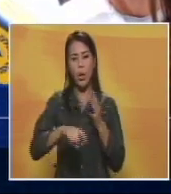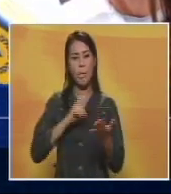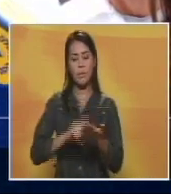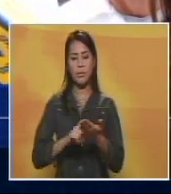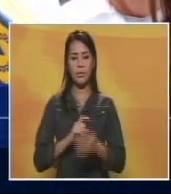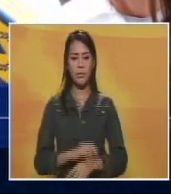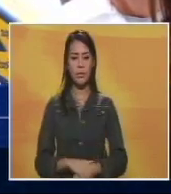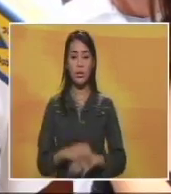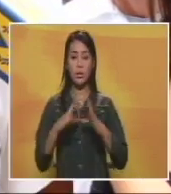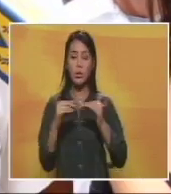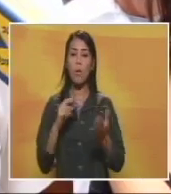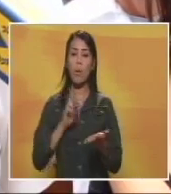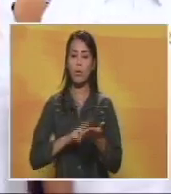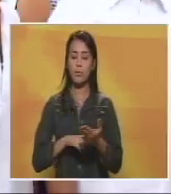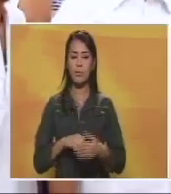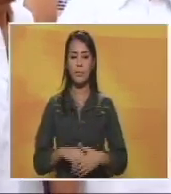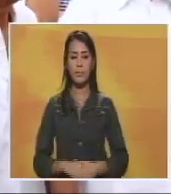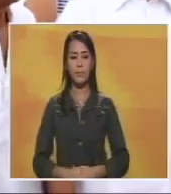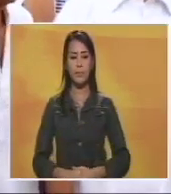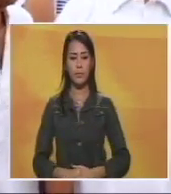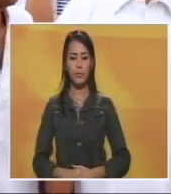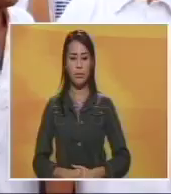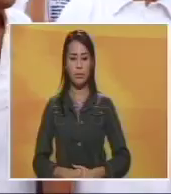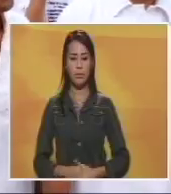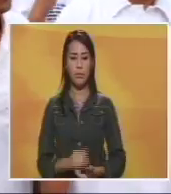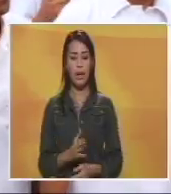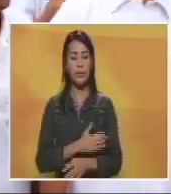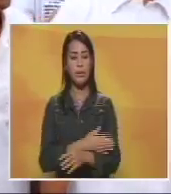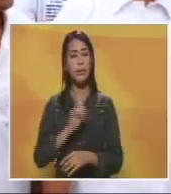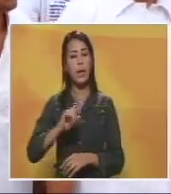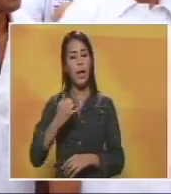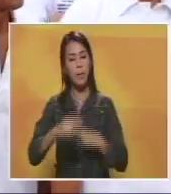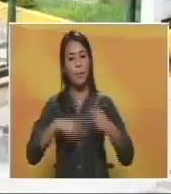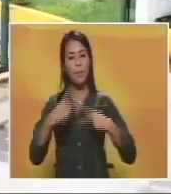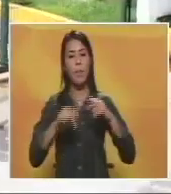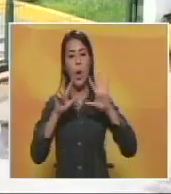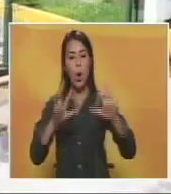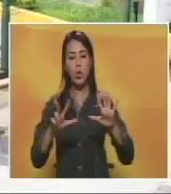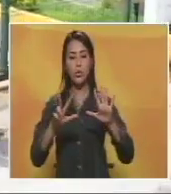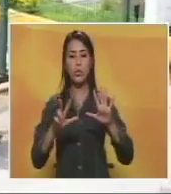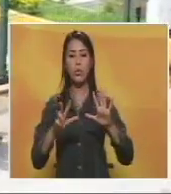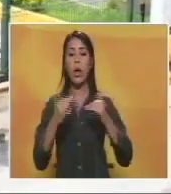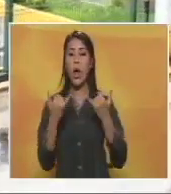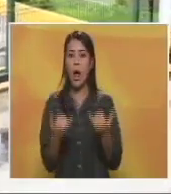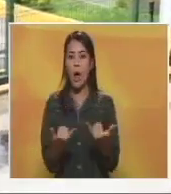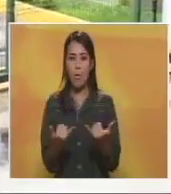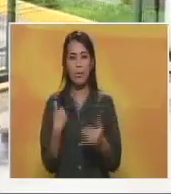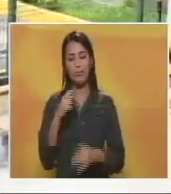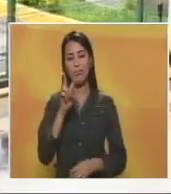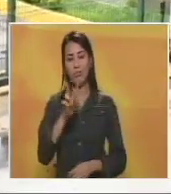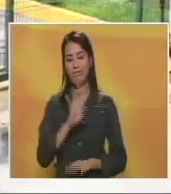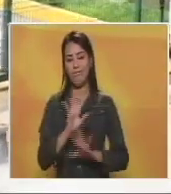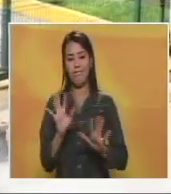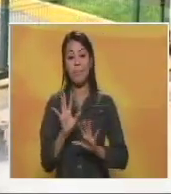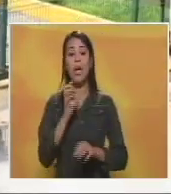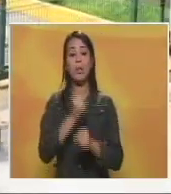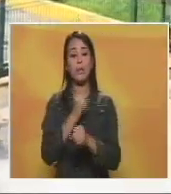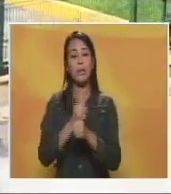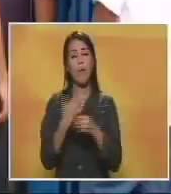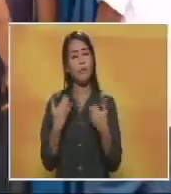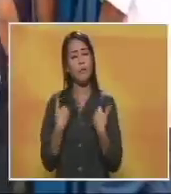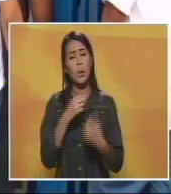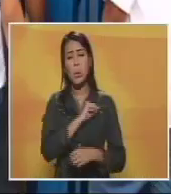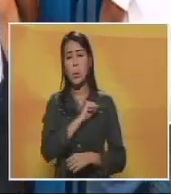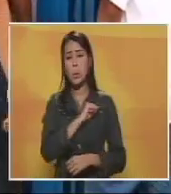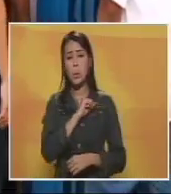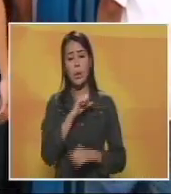como todo lo que son las cláusulas contractuales. Anteriormente había una producción de 8 rubros, en la actualidad solo 2. Los trabajadores temen la inseguridad